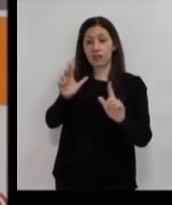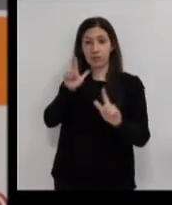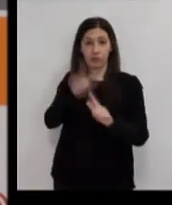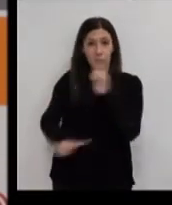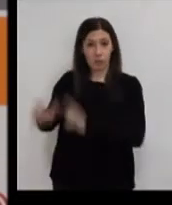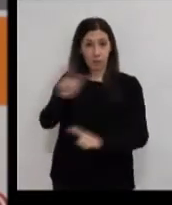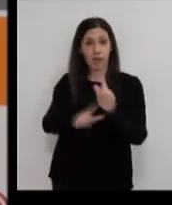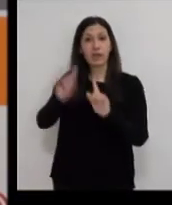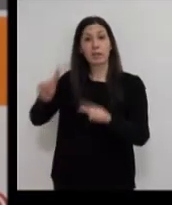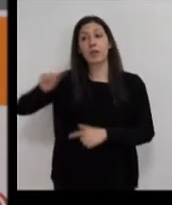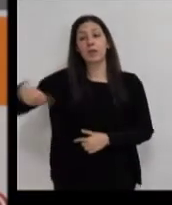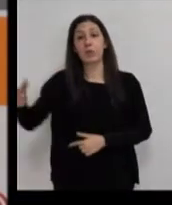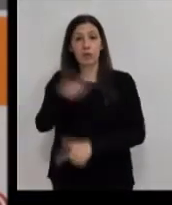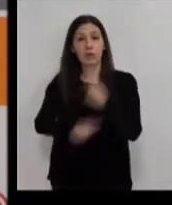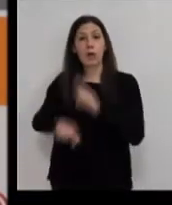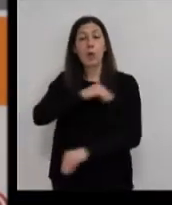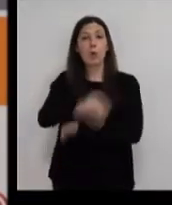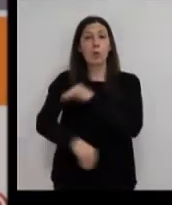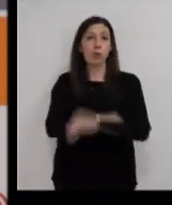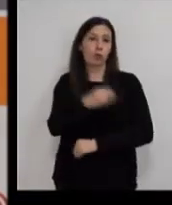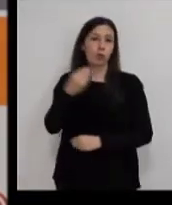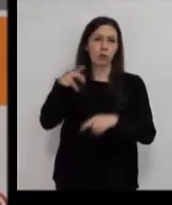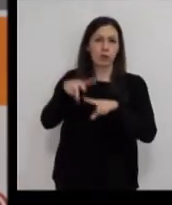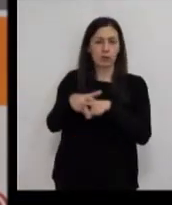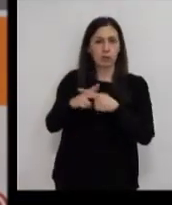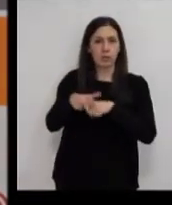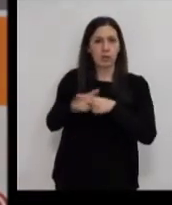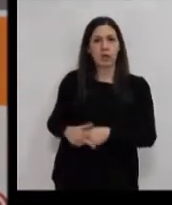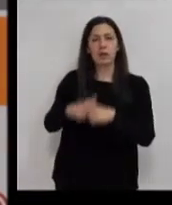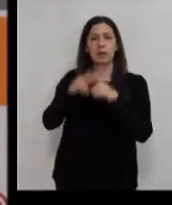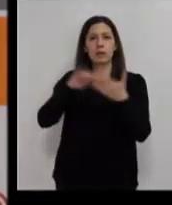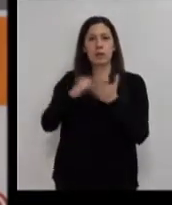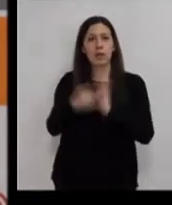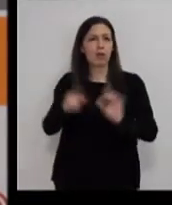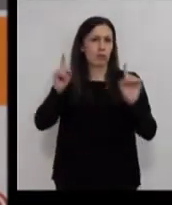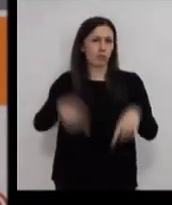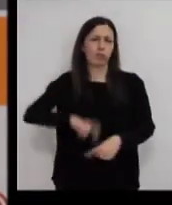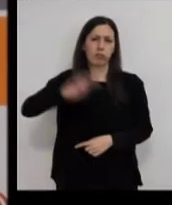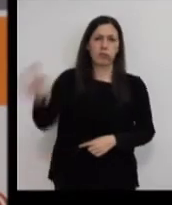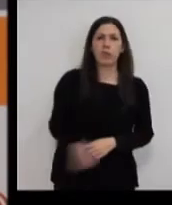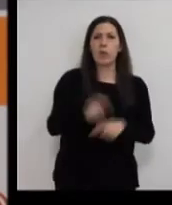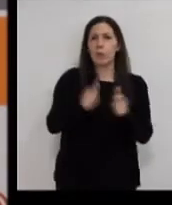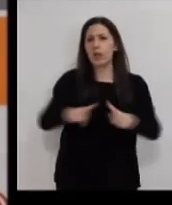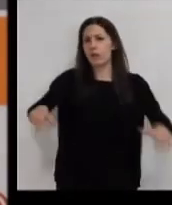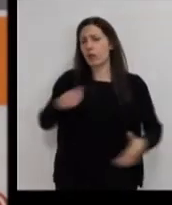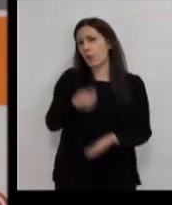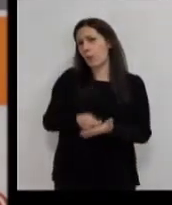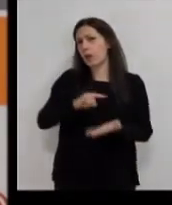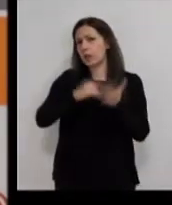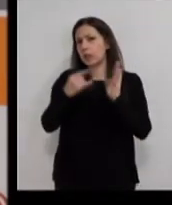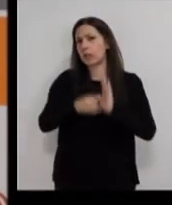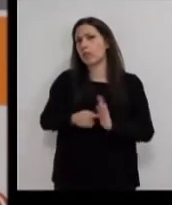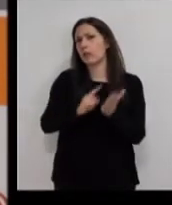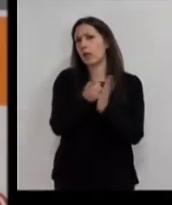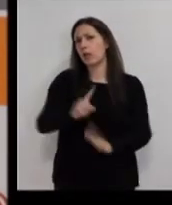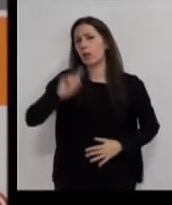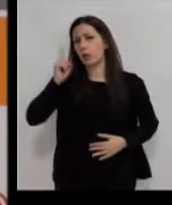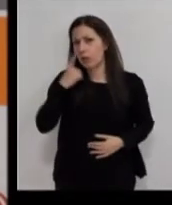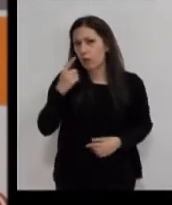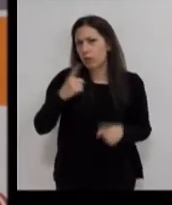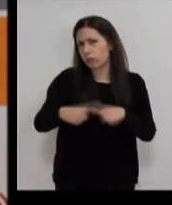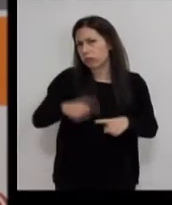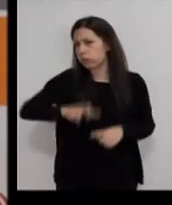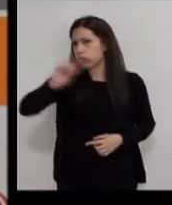en la fase de previaje, viaje y posviaje. Utilizan diferentes herramientas tecnológicas como QR, NFC, realidad